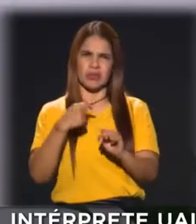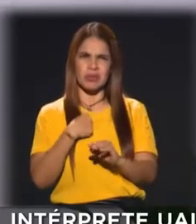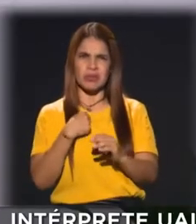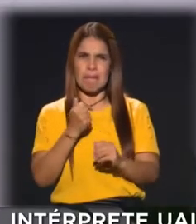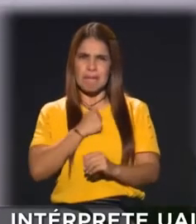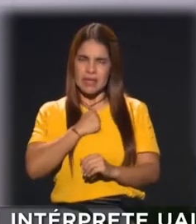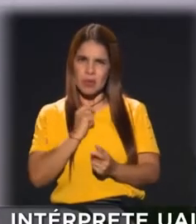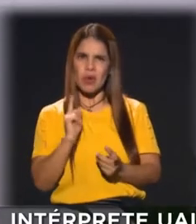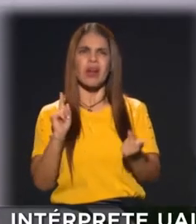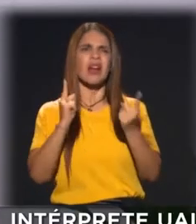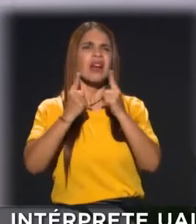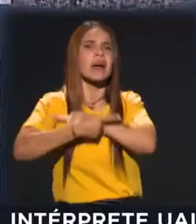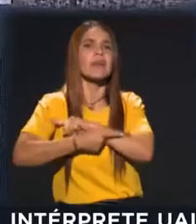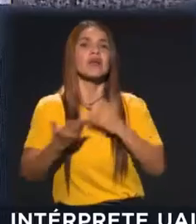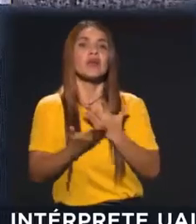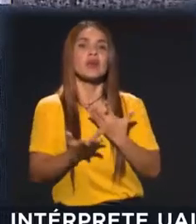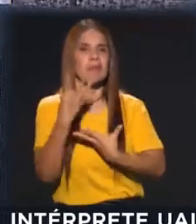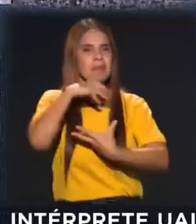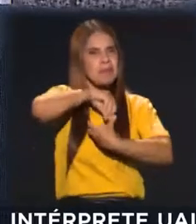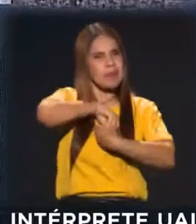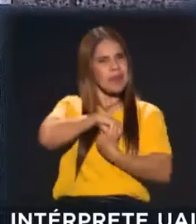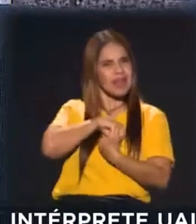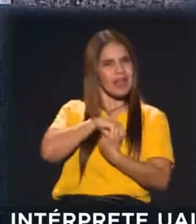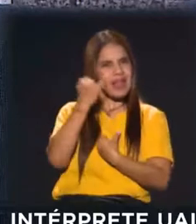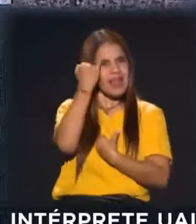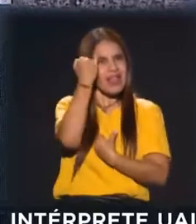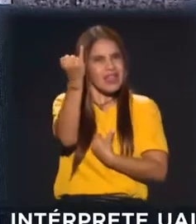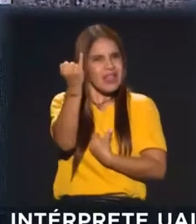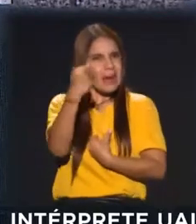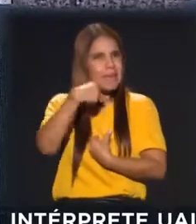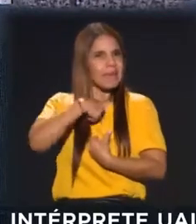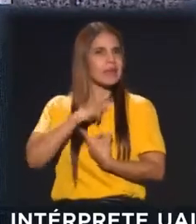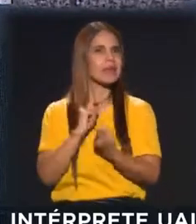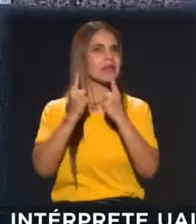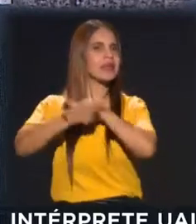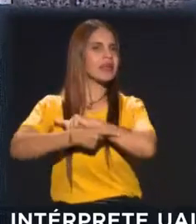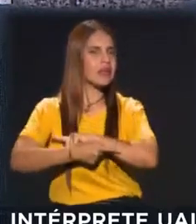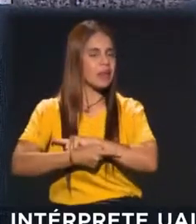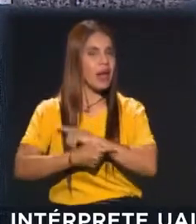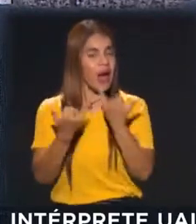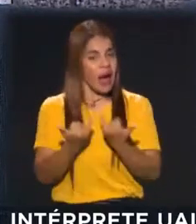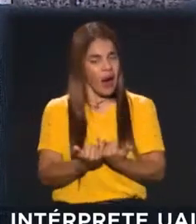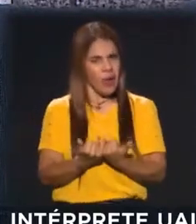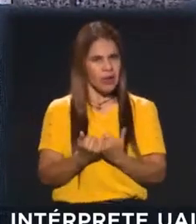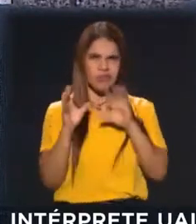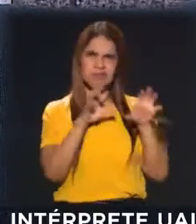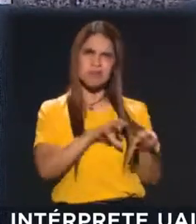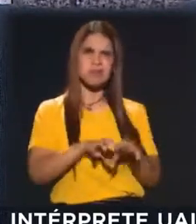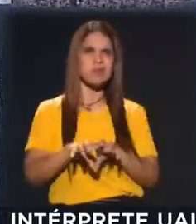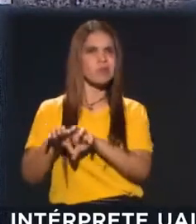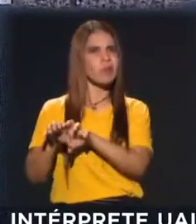tengan. El cambio real se va a dar cuando la idea central cambie tan profundamente que ahora mi